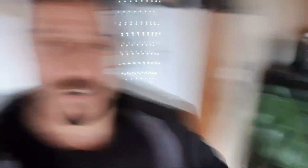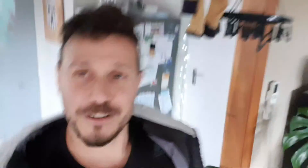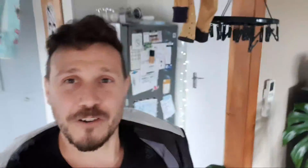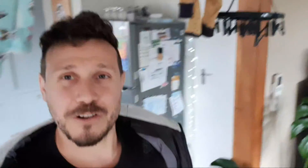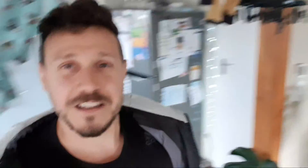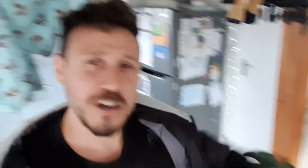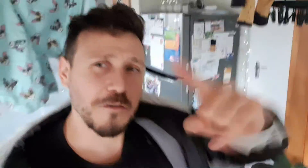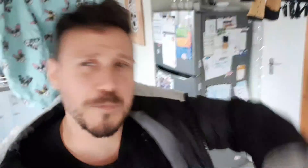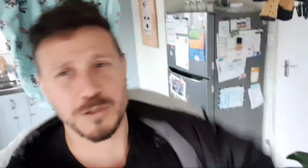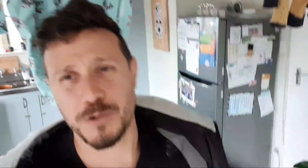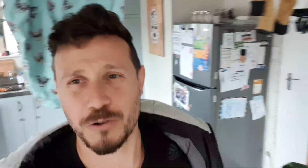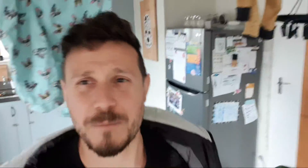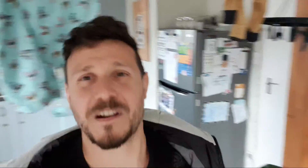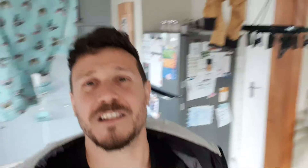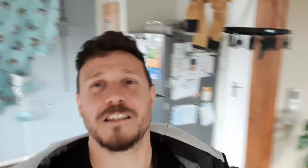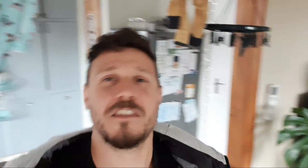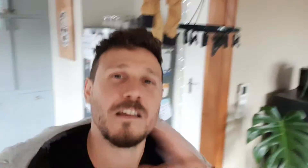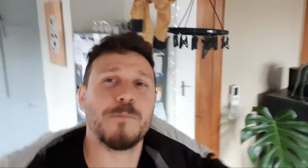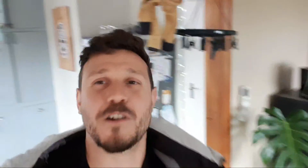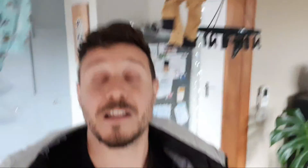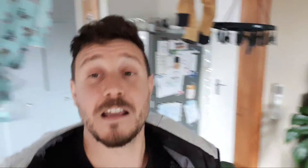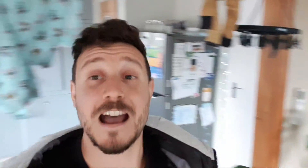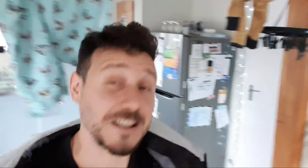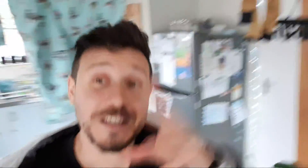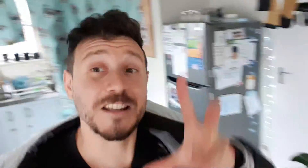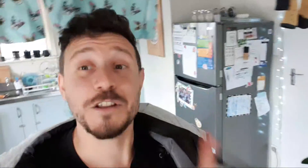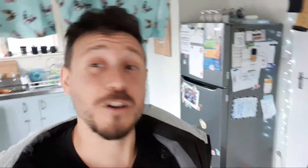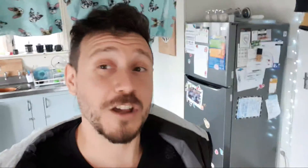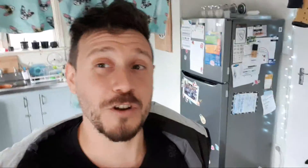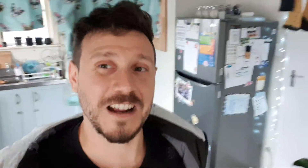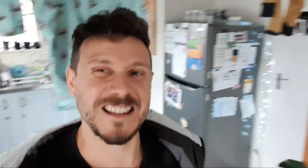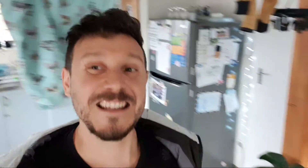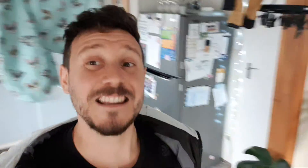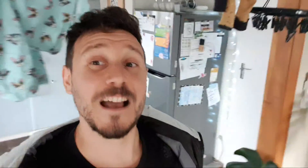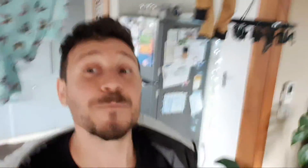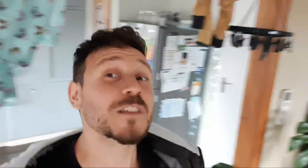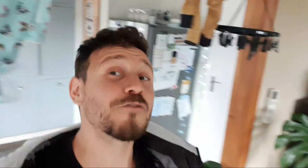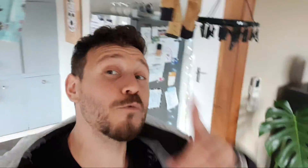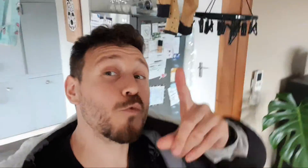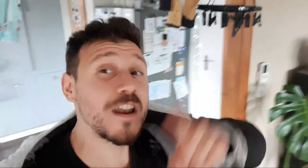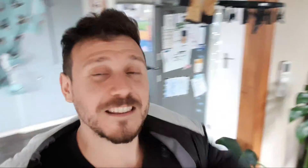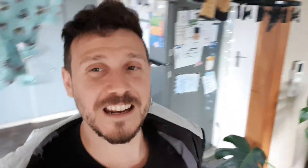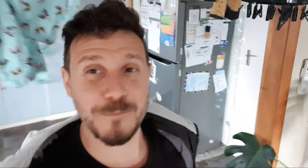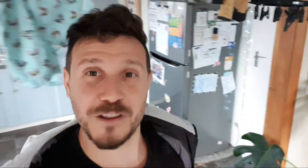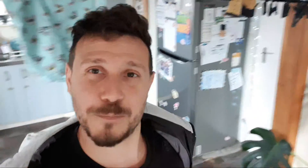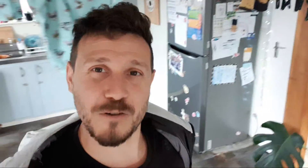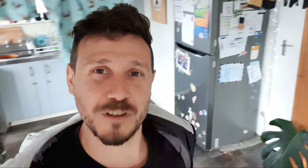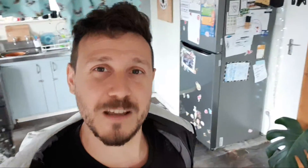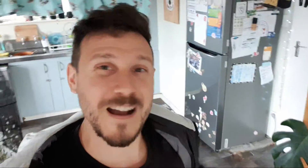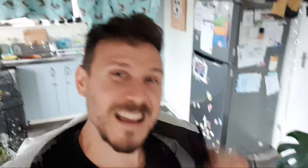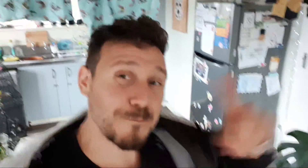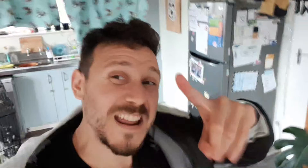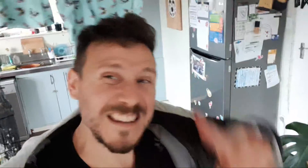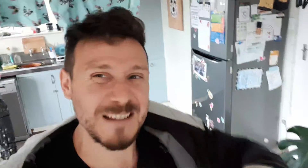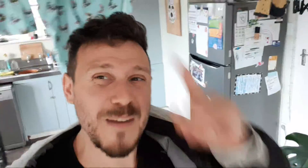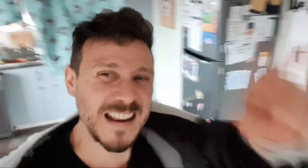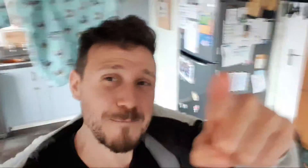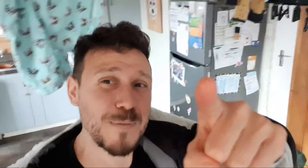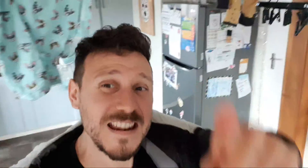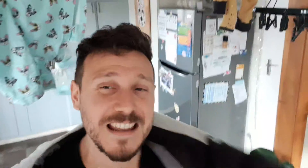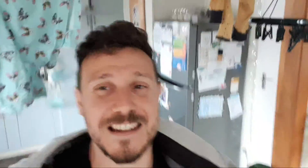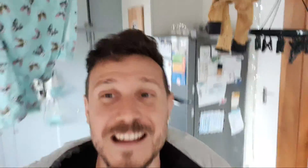Ay, qué lindo el fueguito. Así que nos vemos en el próximo video. Rapa, que channel thing. Espero que hayas entendido lo que dijo la Jacinda. Y fue un buen entrenamiento para ustedes. Para que